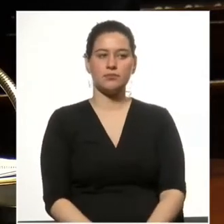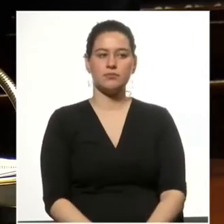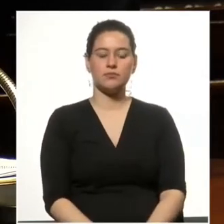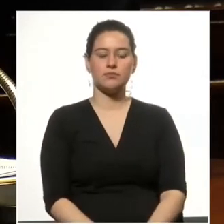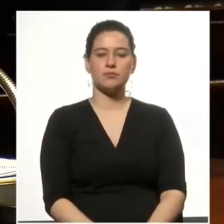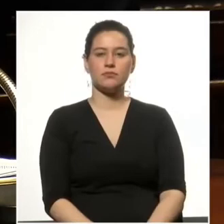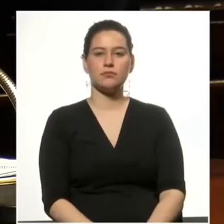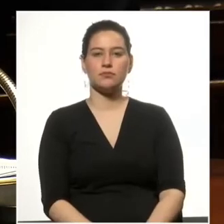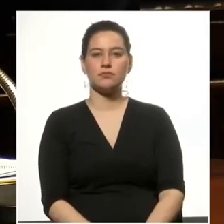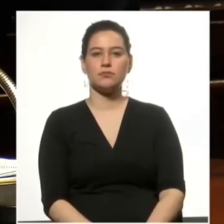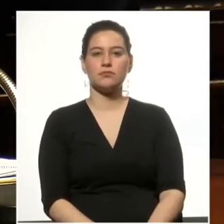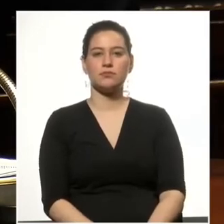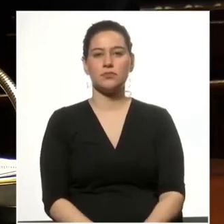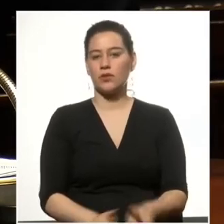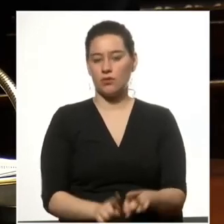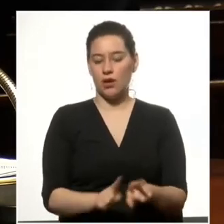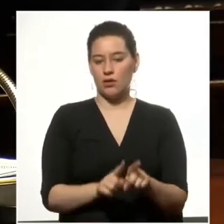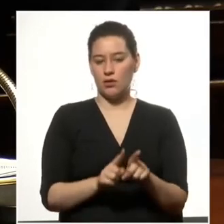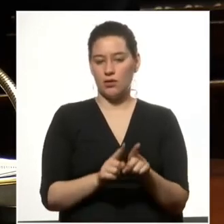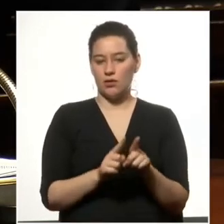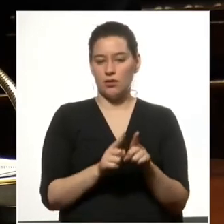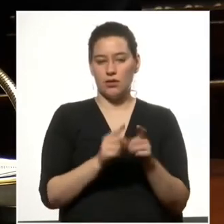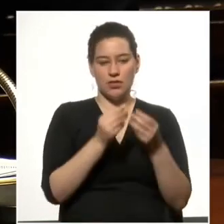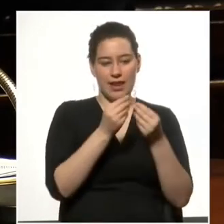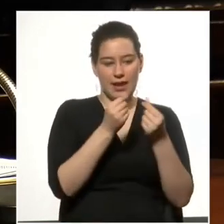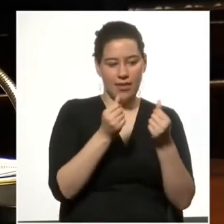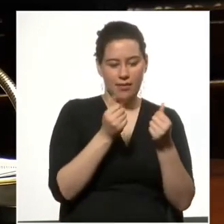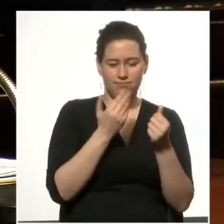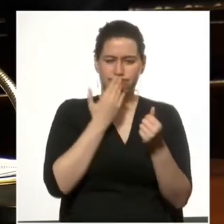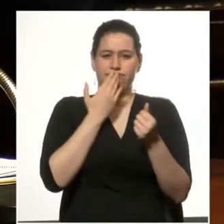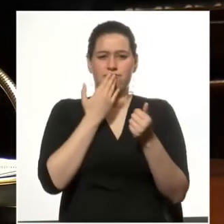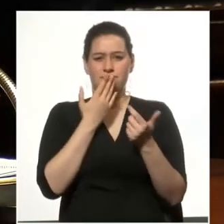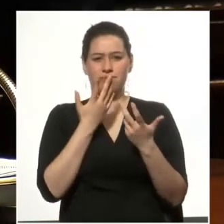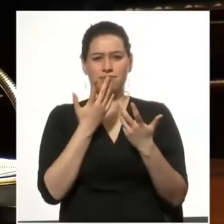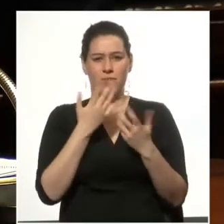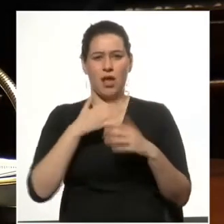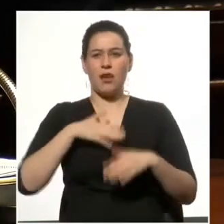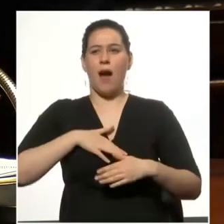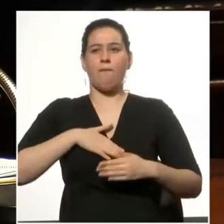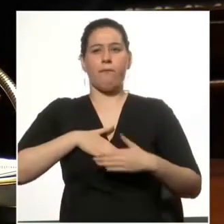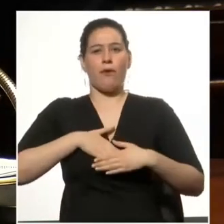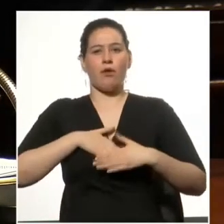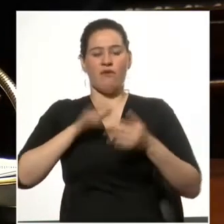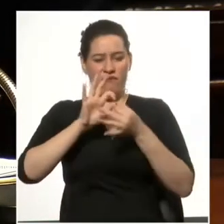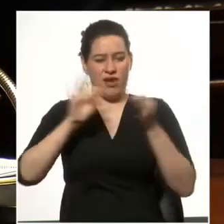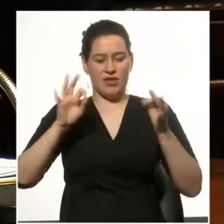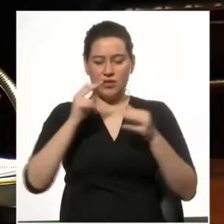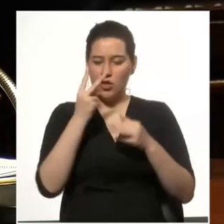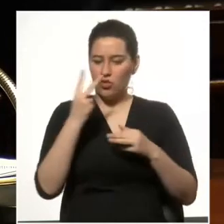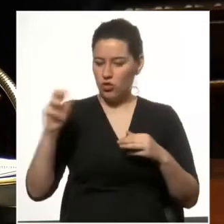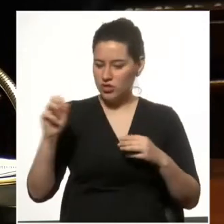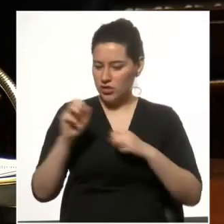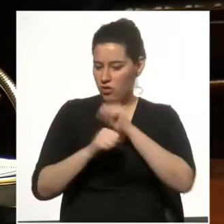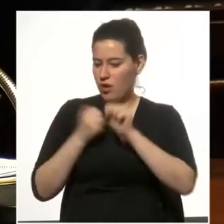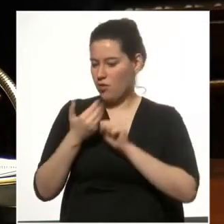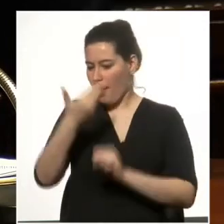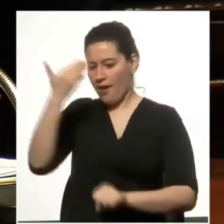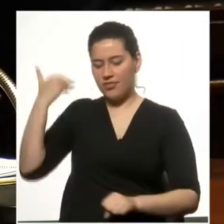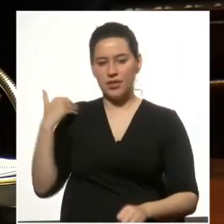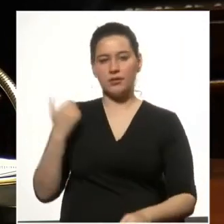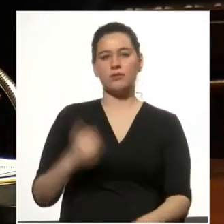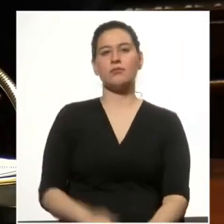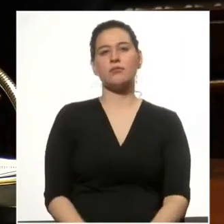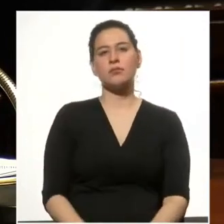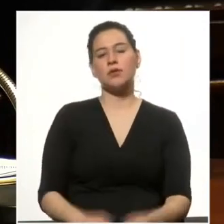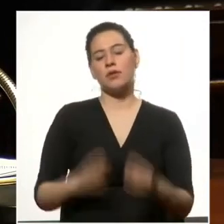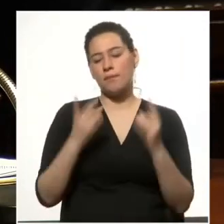De lo sublime a lo ridículo hay solo un paso, dijo Napoleón Bonaparte hace 200 años.